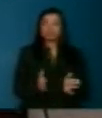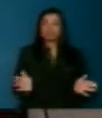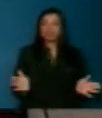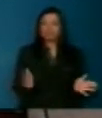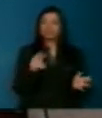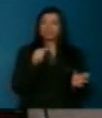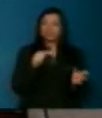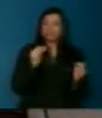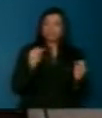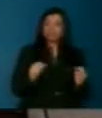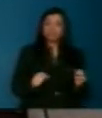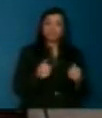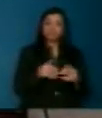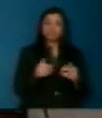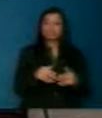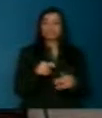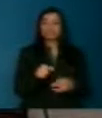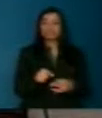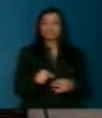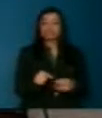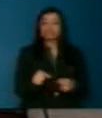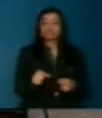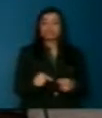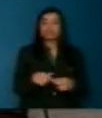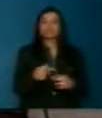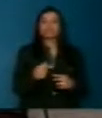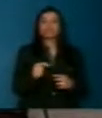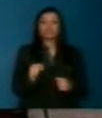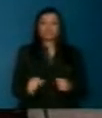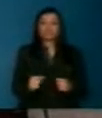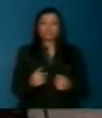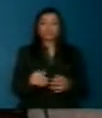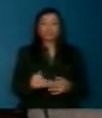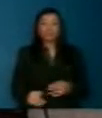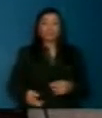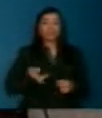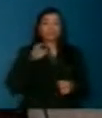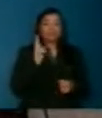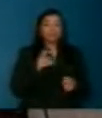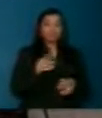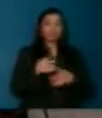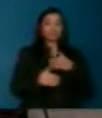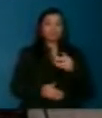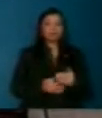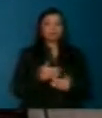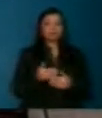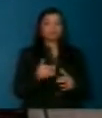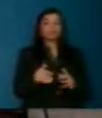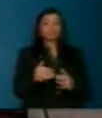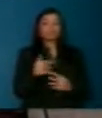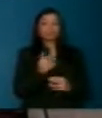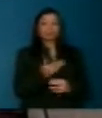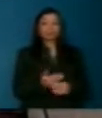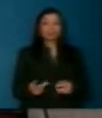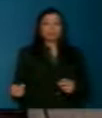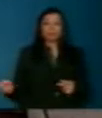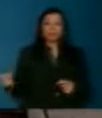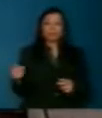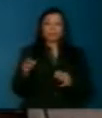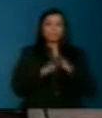las fronteras, donde se echa mano de los mismos mecanismos para comerciar productos básicos